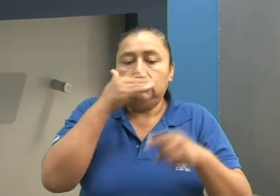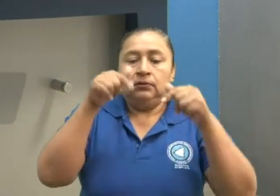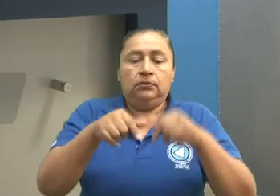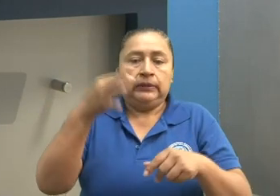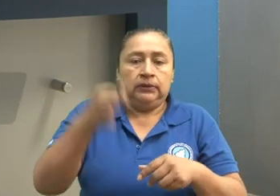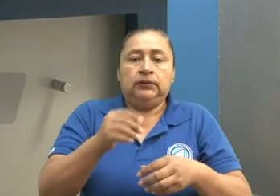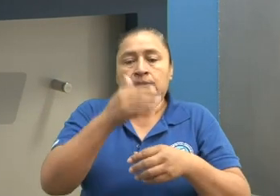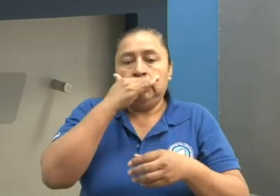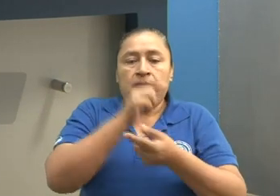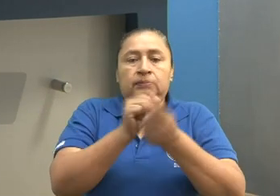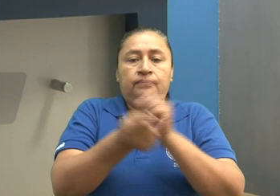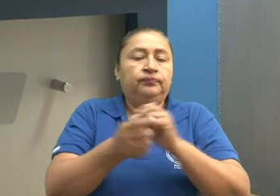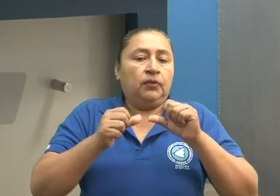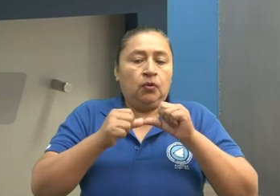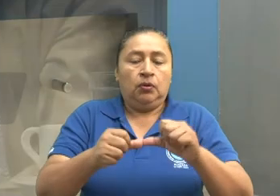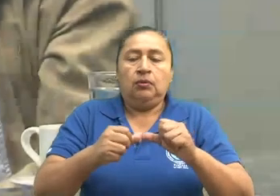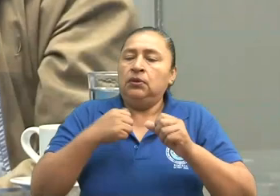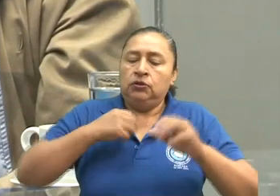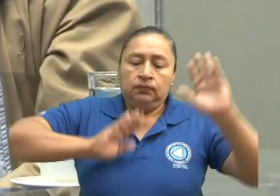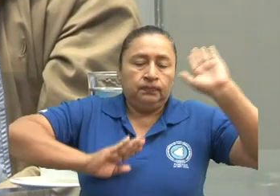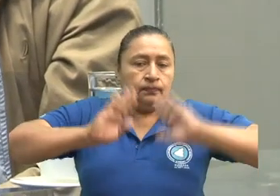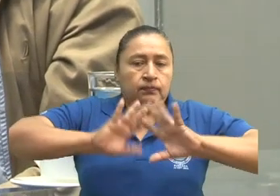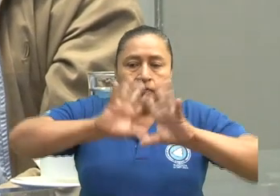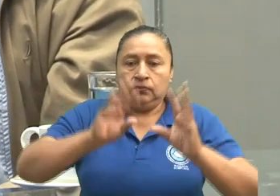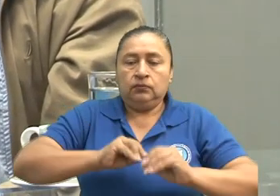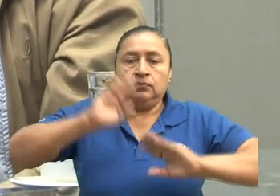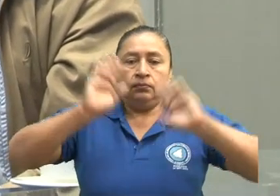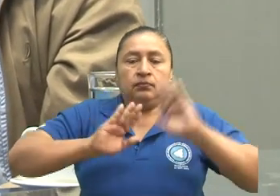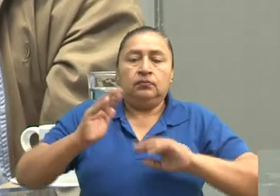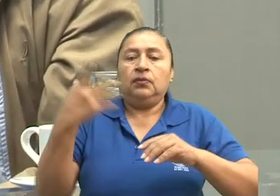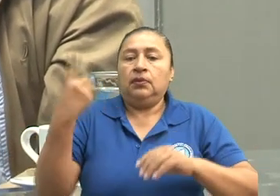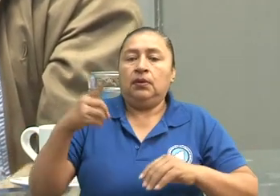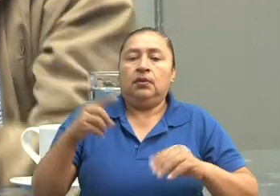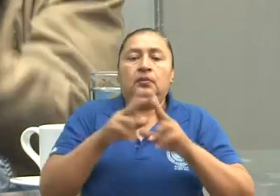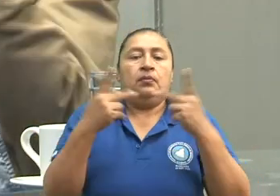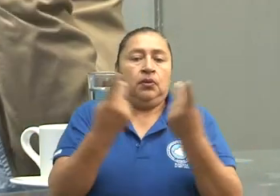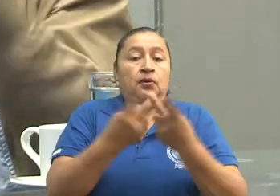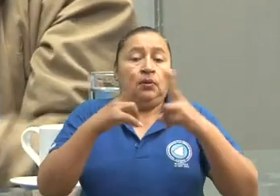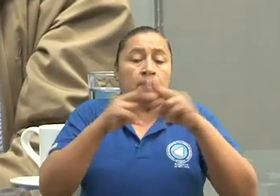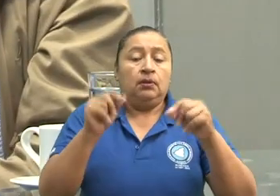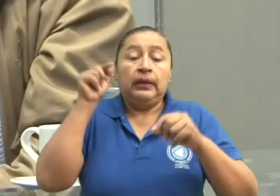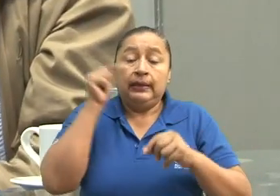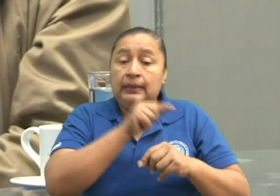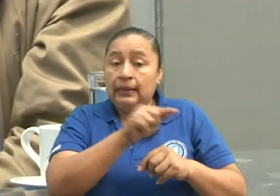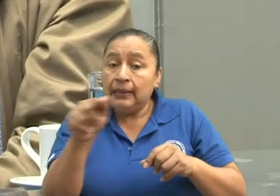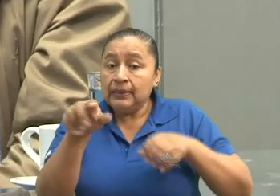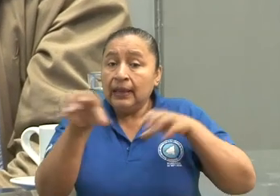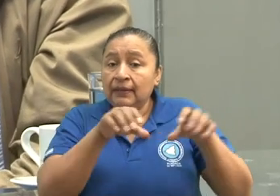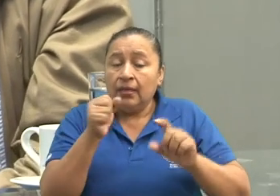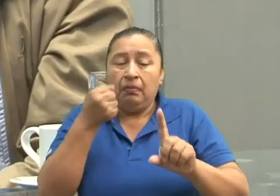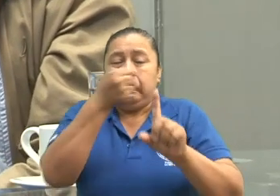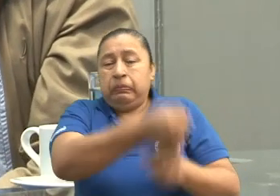la revolución, de que va a seguir habiendo plena democracia en Nicaragua y plenos derechos para el pueblo nicaragüense, y que esas acciones golpistas